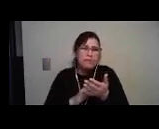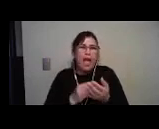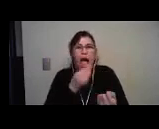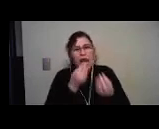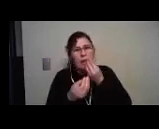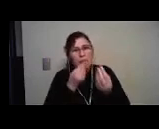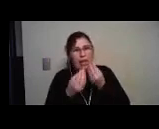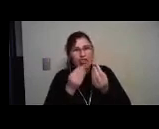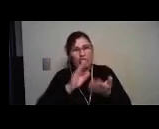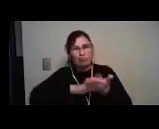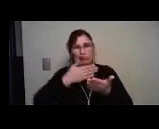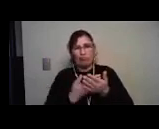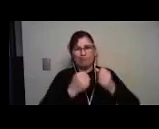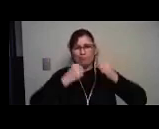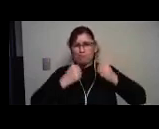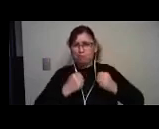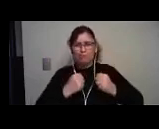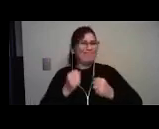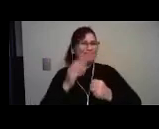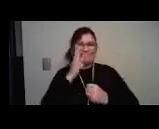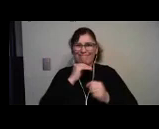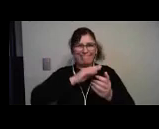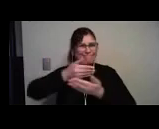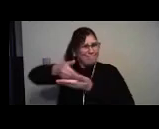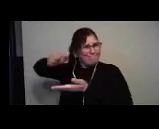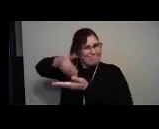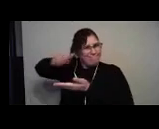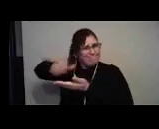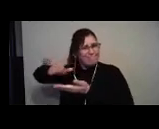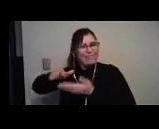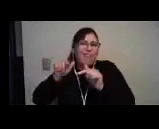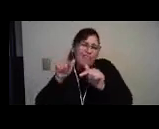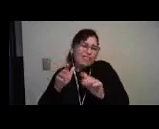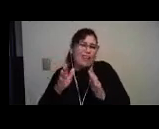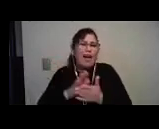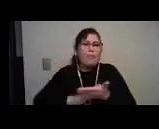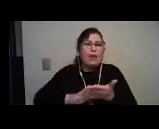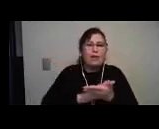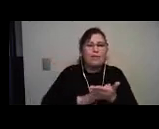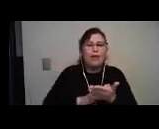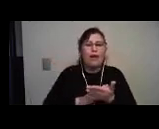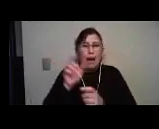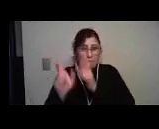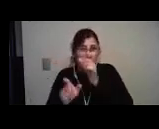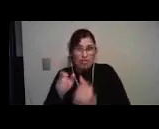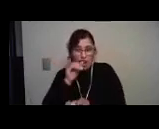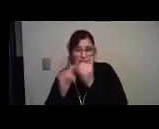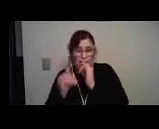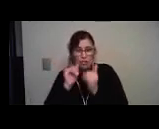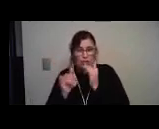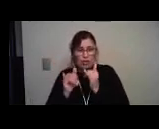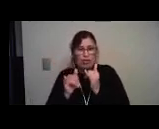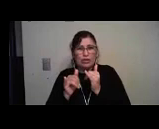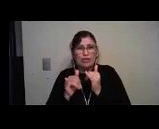alimentos que son importantes, ¿ya? Entonces, es un recurso protector para las personas que consumen alcohol, ¿cierto? La ingesta